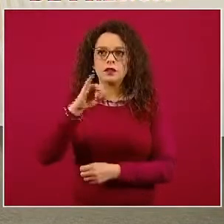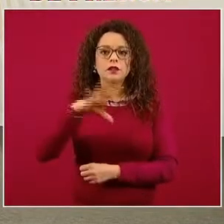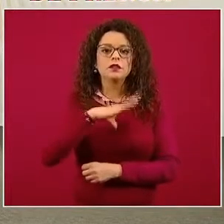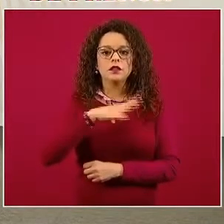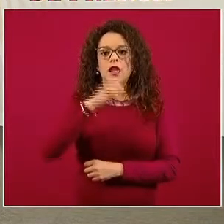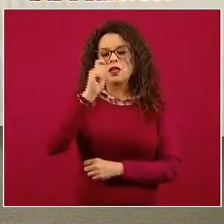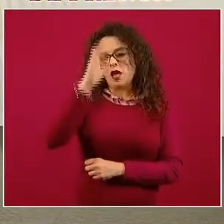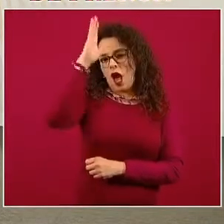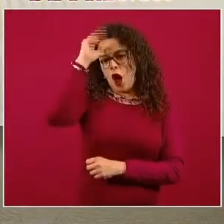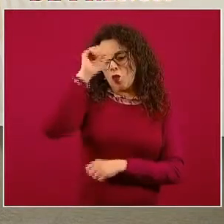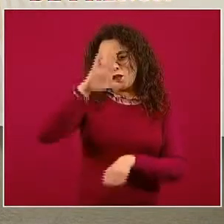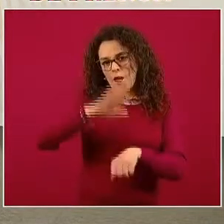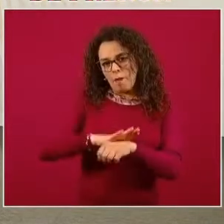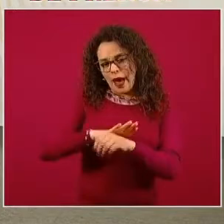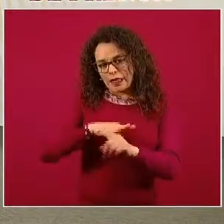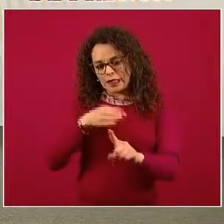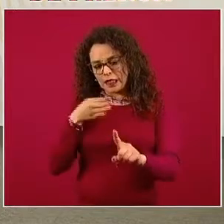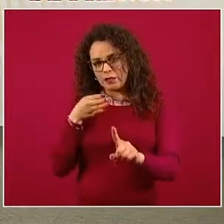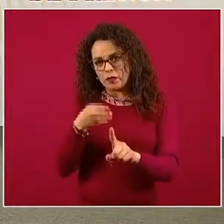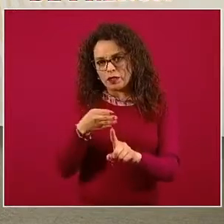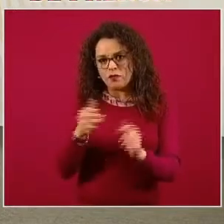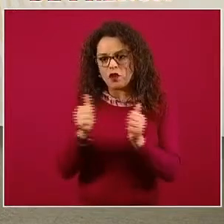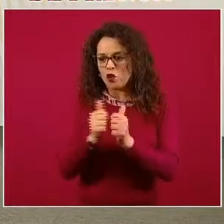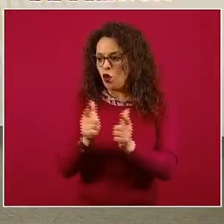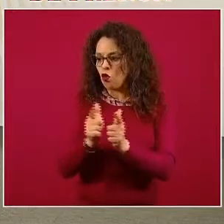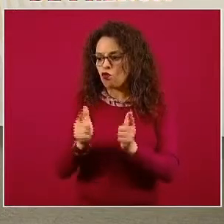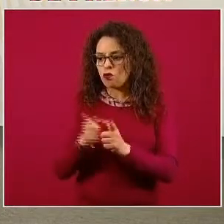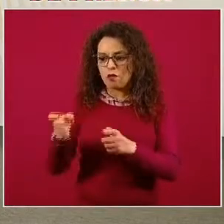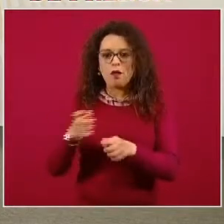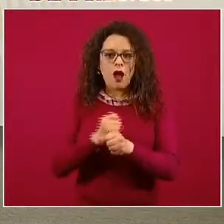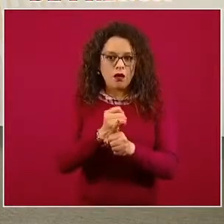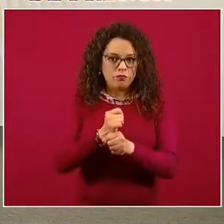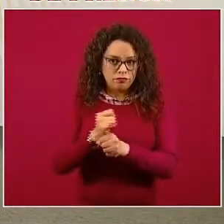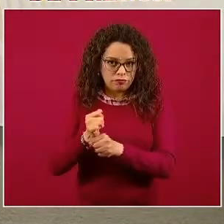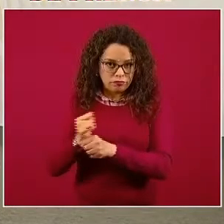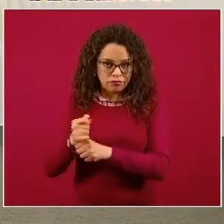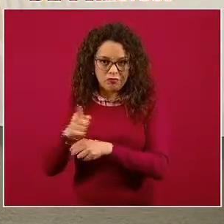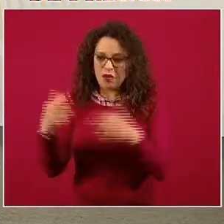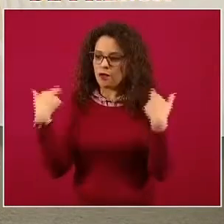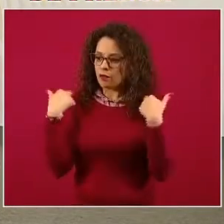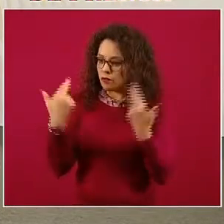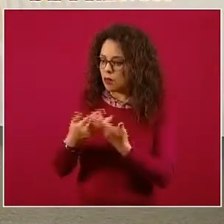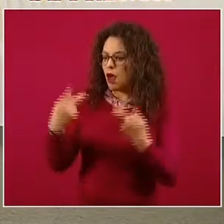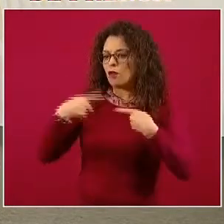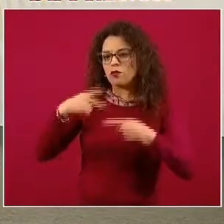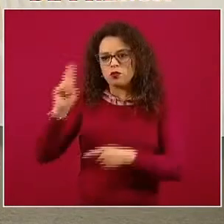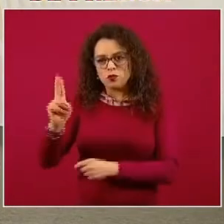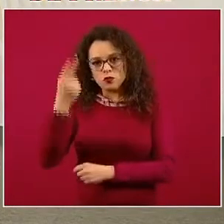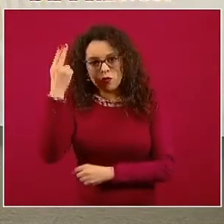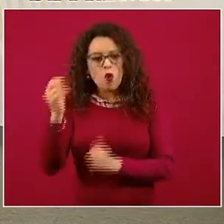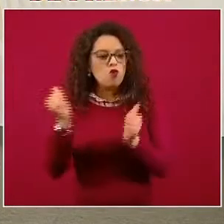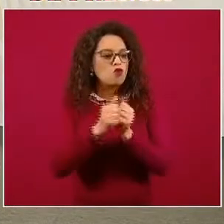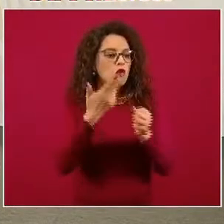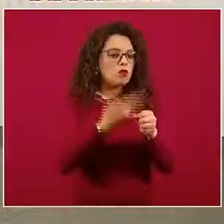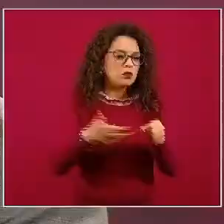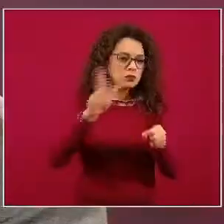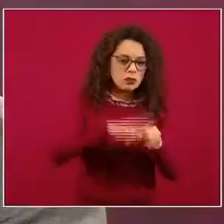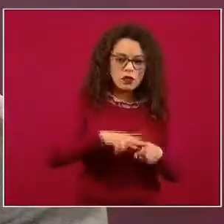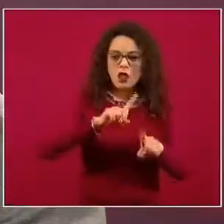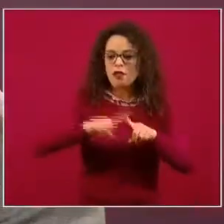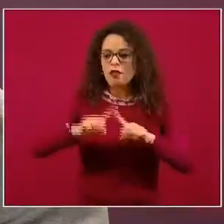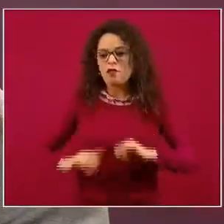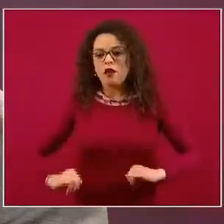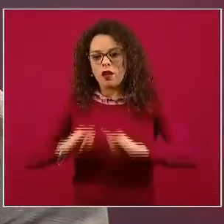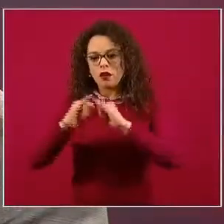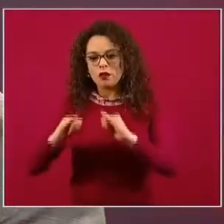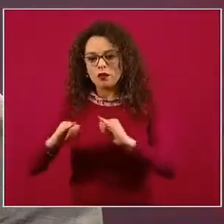específico con el grupo de investigación, con la persona académica, con su hospital, su institución, y